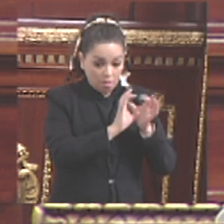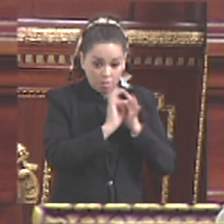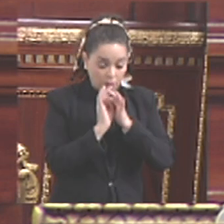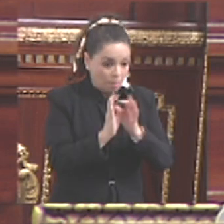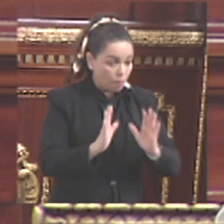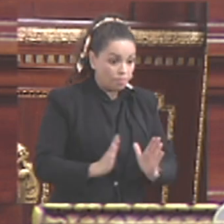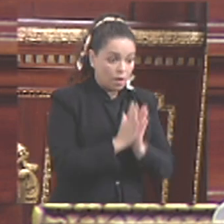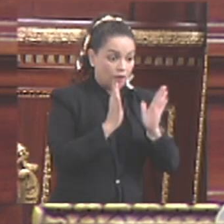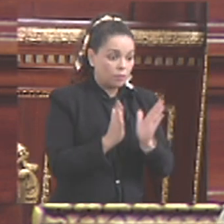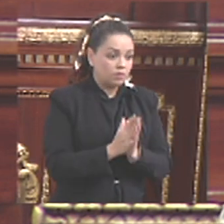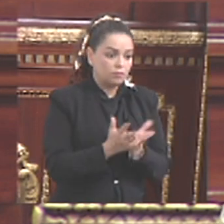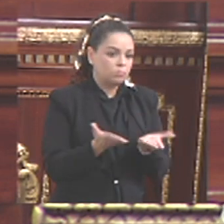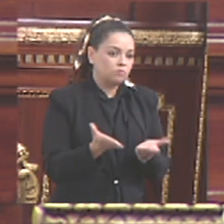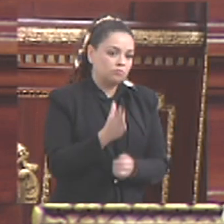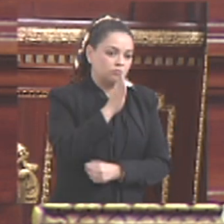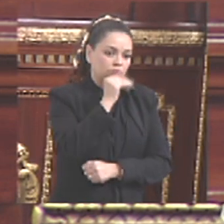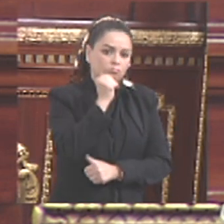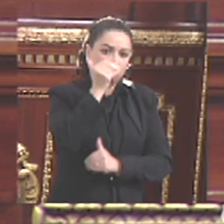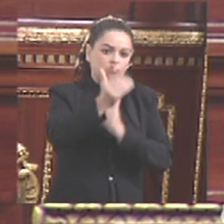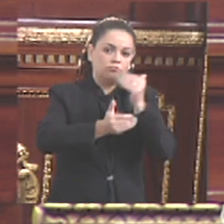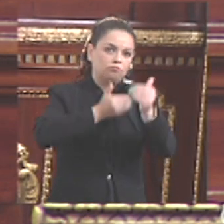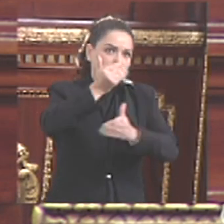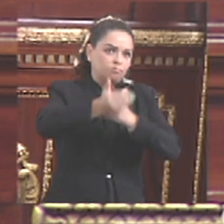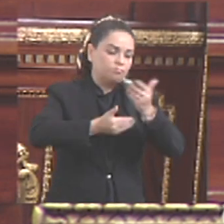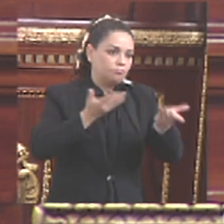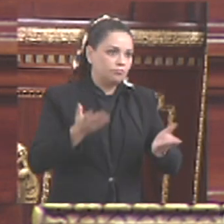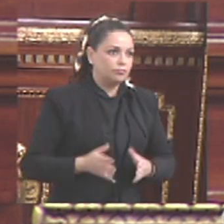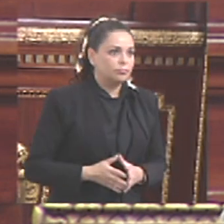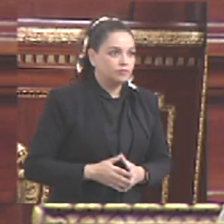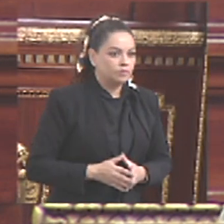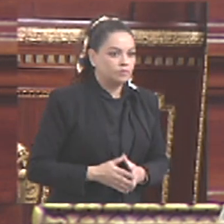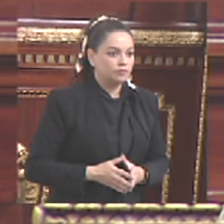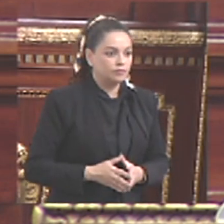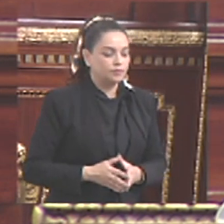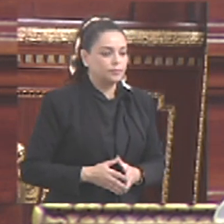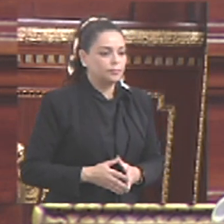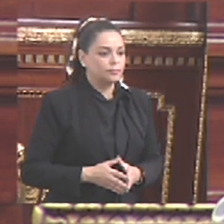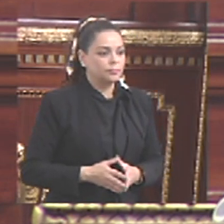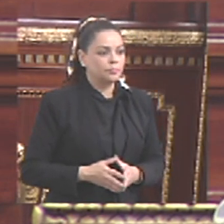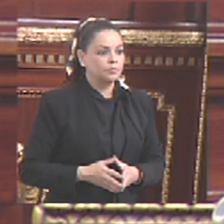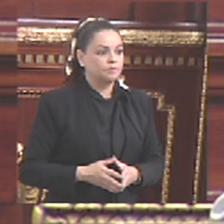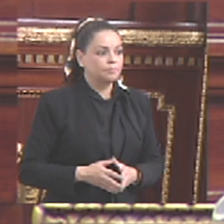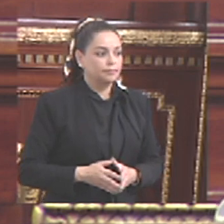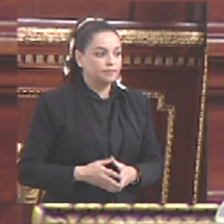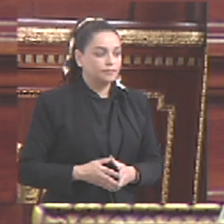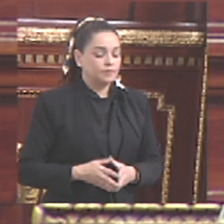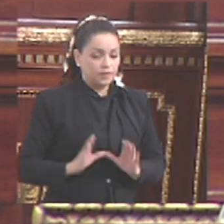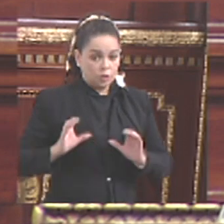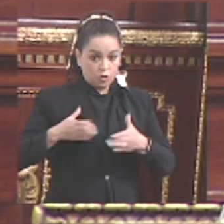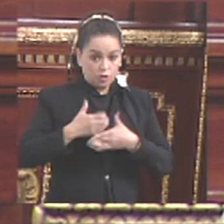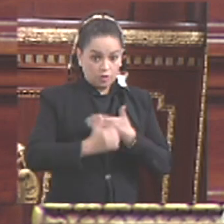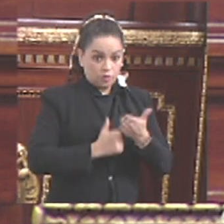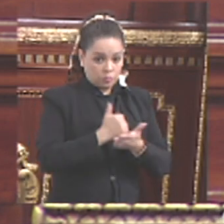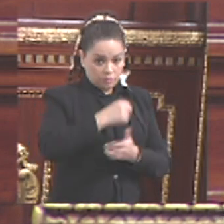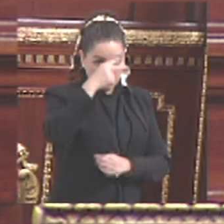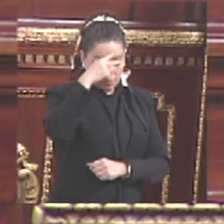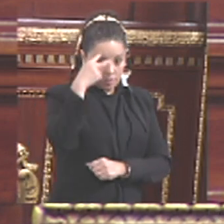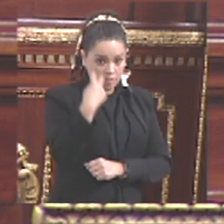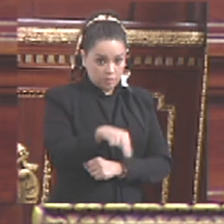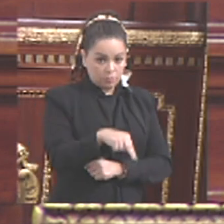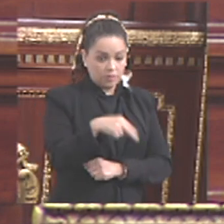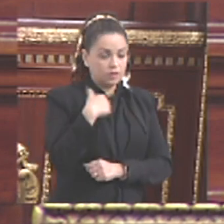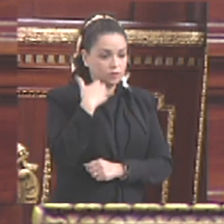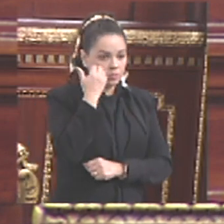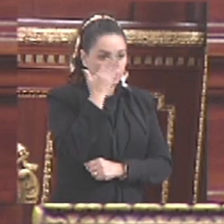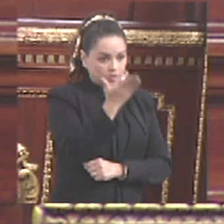está presente y a quienes nos siguen por las distintas plataformas de transmisión del Congreso de la Ciudad de México a unirse